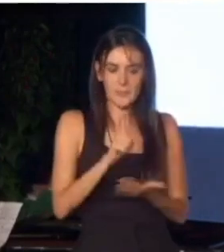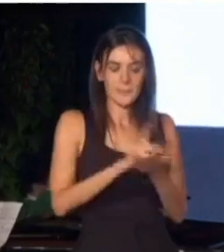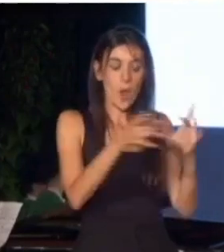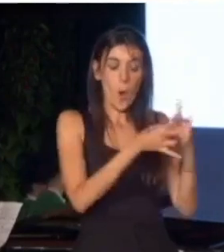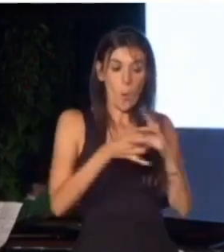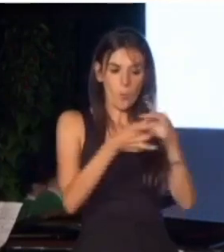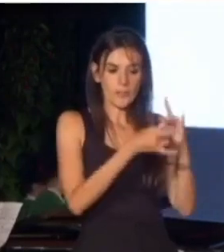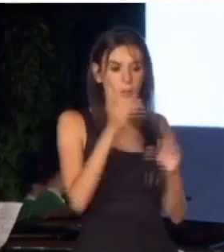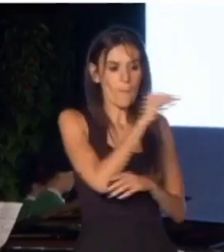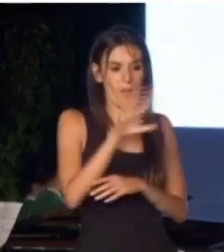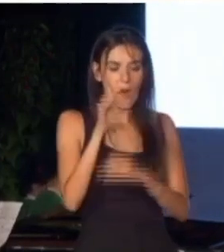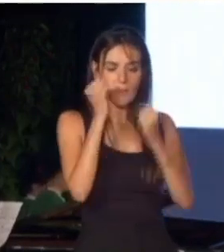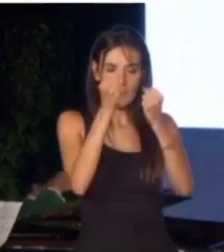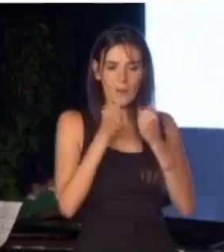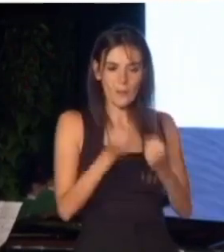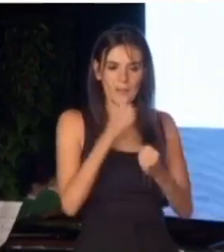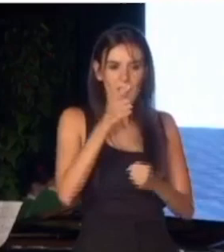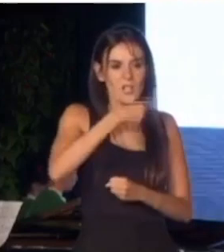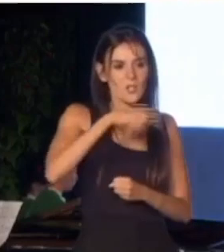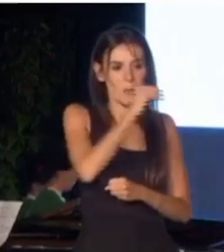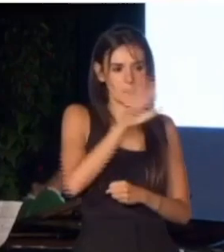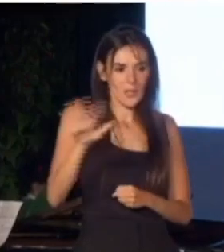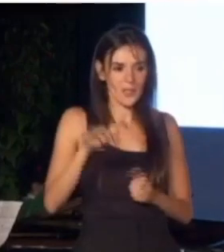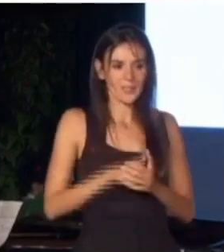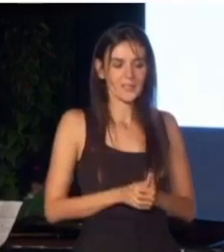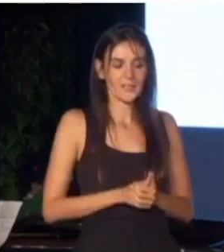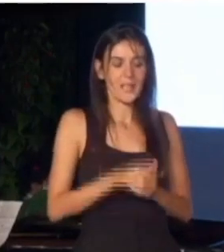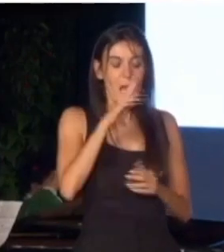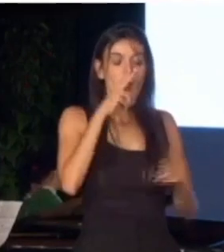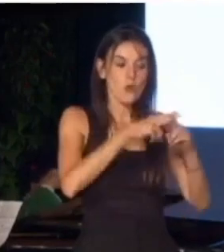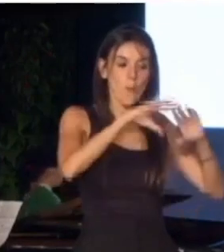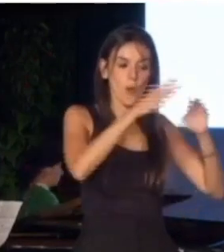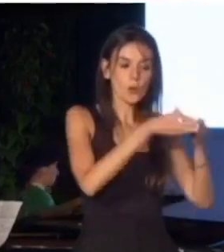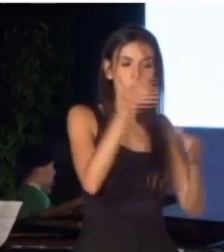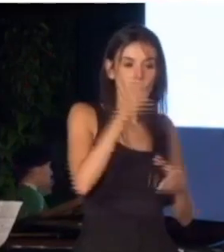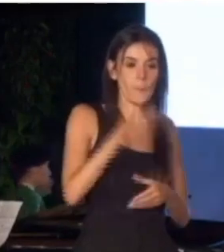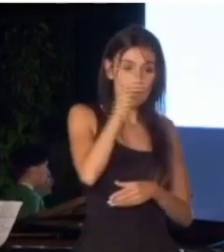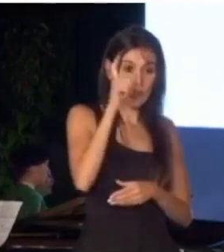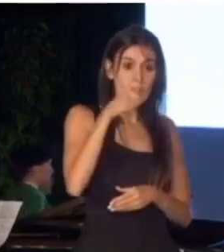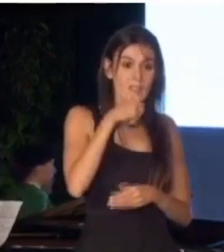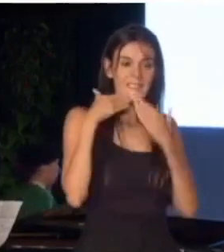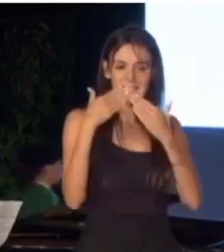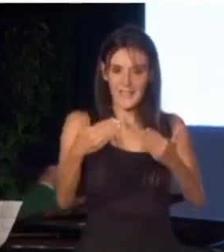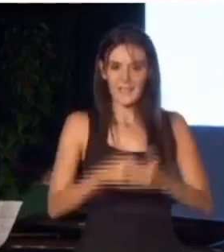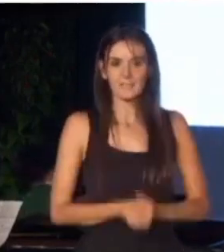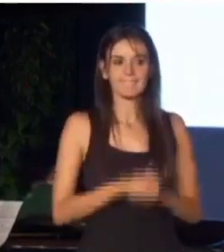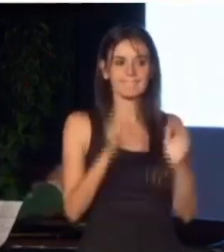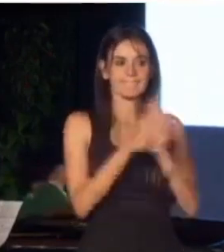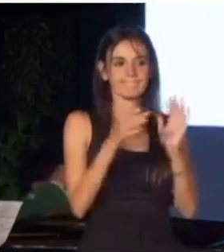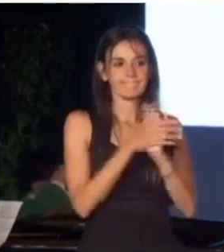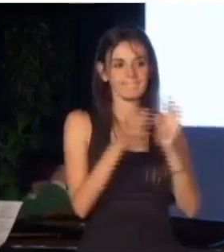Unidos somos más fuertes, somos mejores. En nombre del Cuerpo de Profesores de Ceuta, muchísimas gracias.